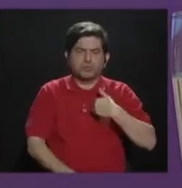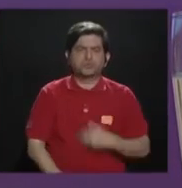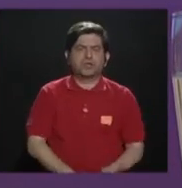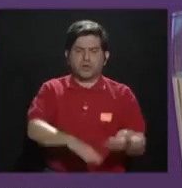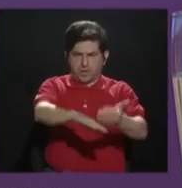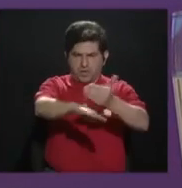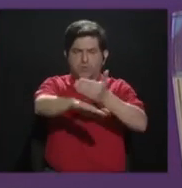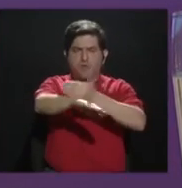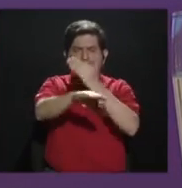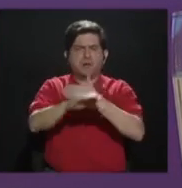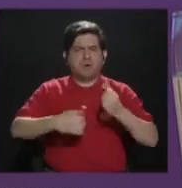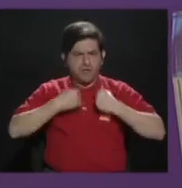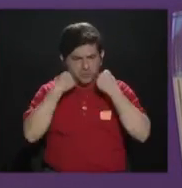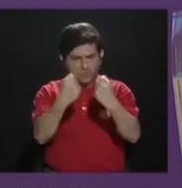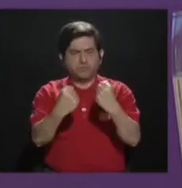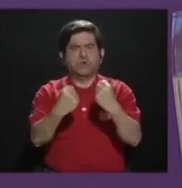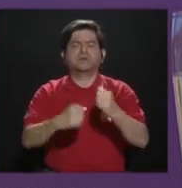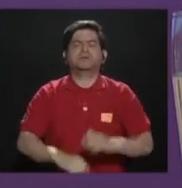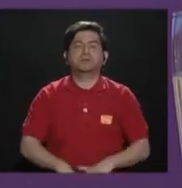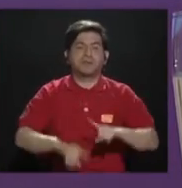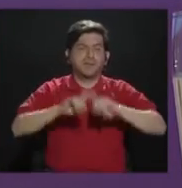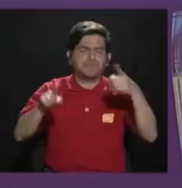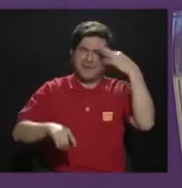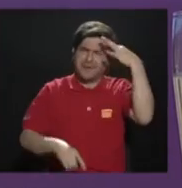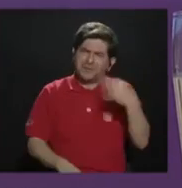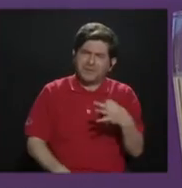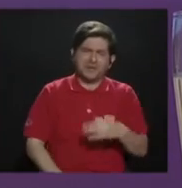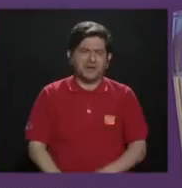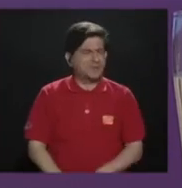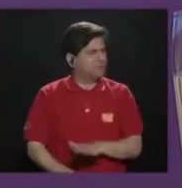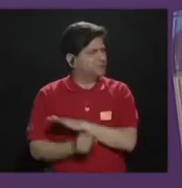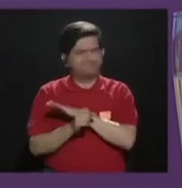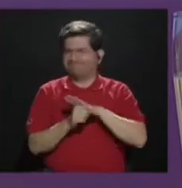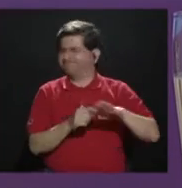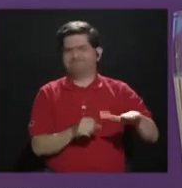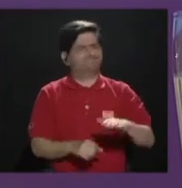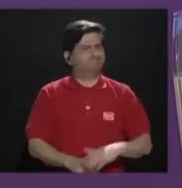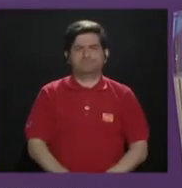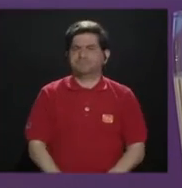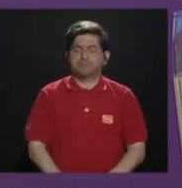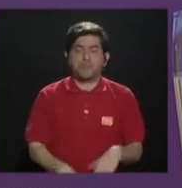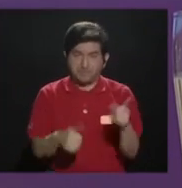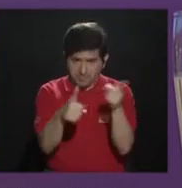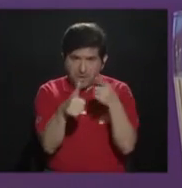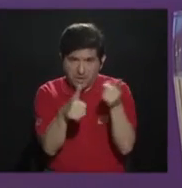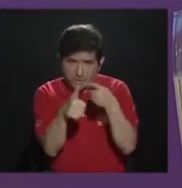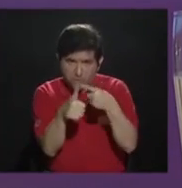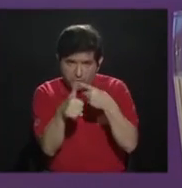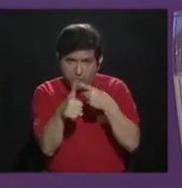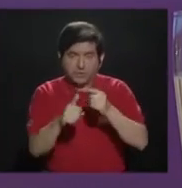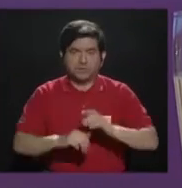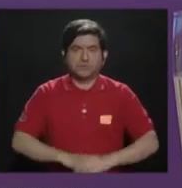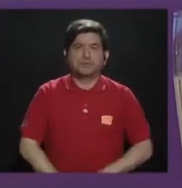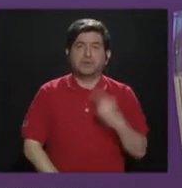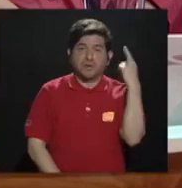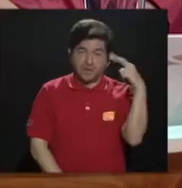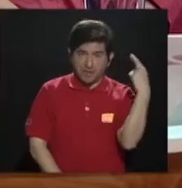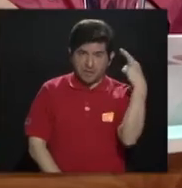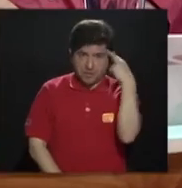avance fuerte en este sentido, pero nos parece que con esto no alcanza. En primer lugar,